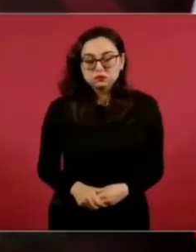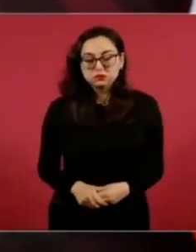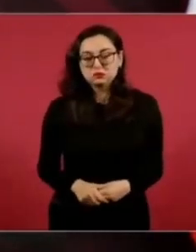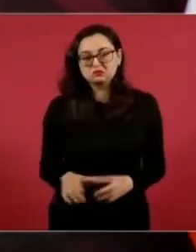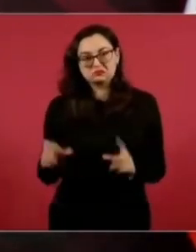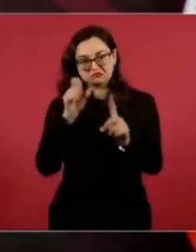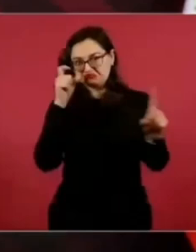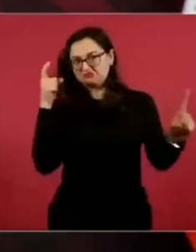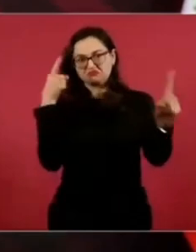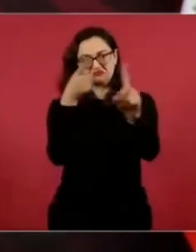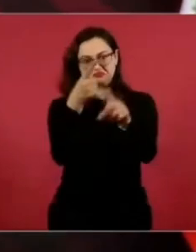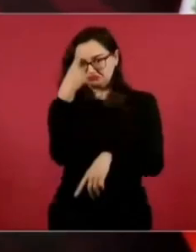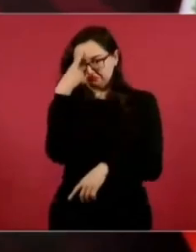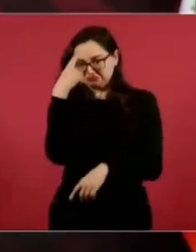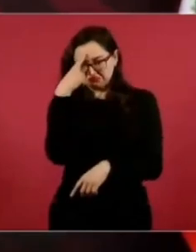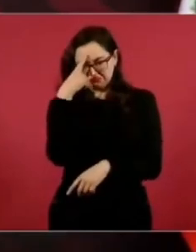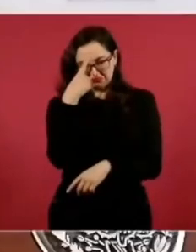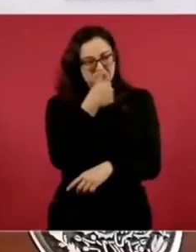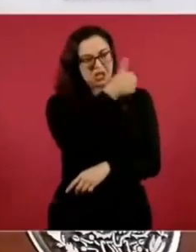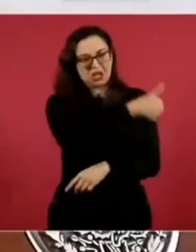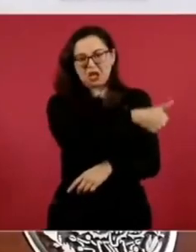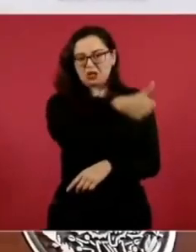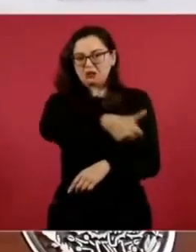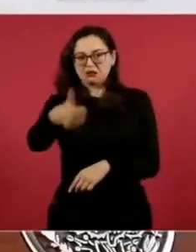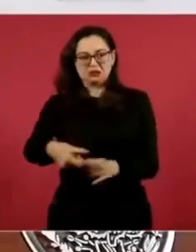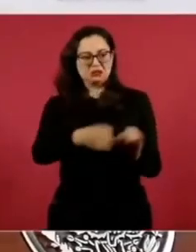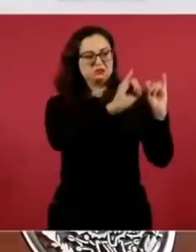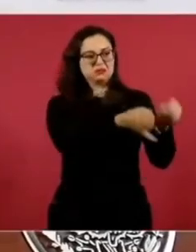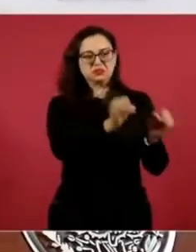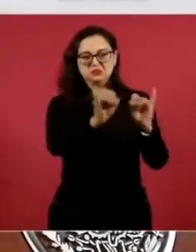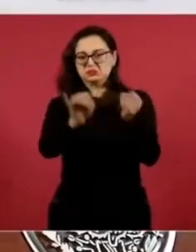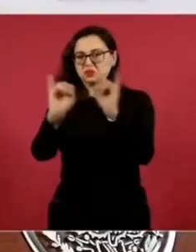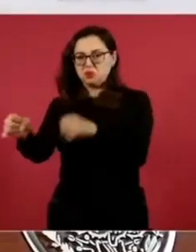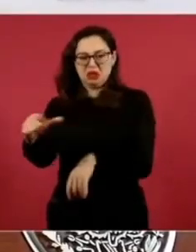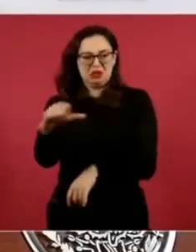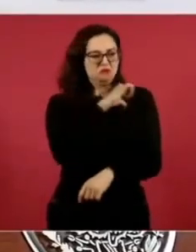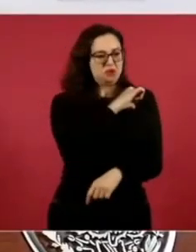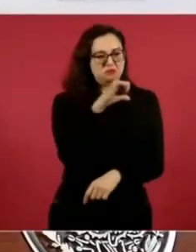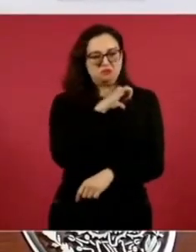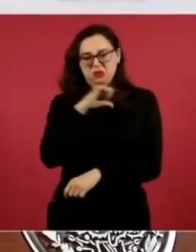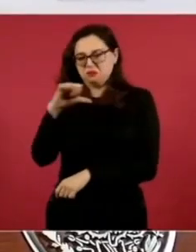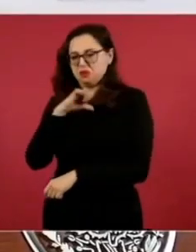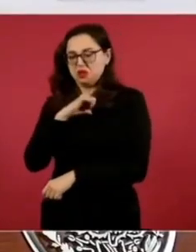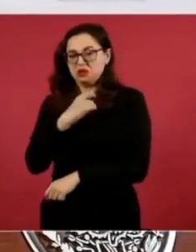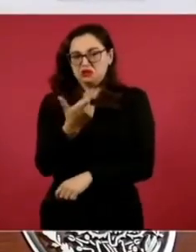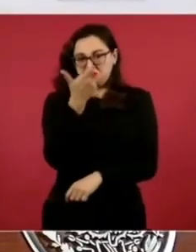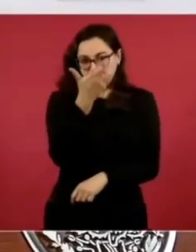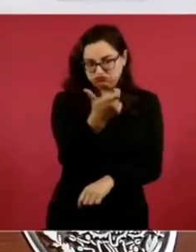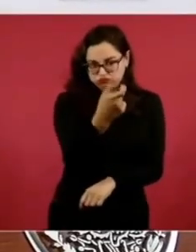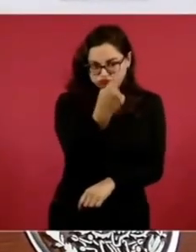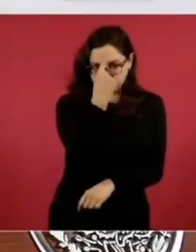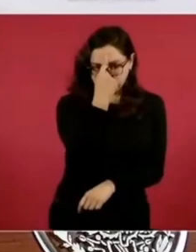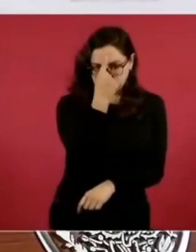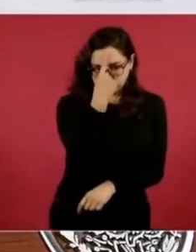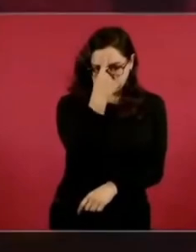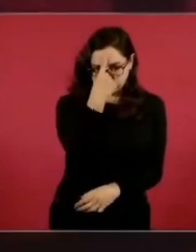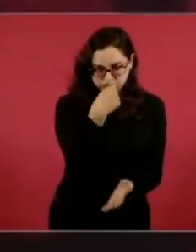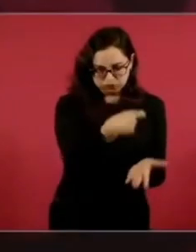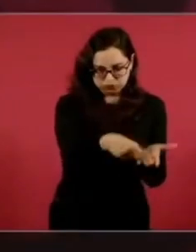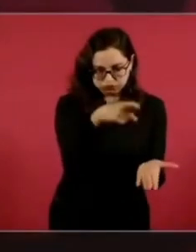predominar el individualismo el materialismo el